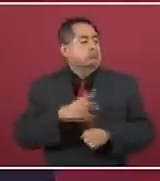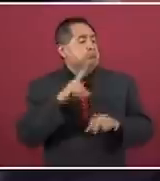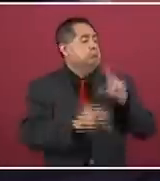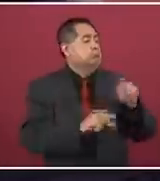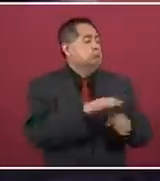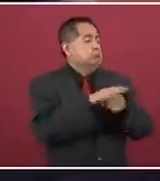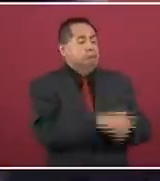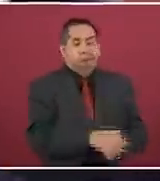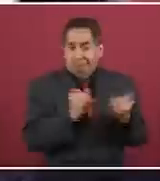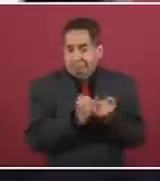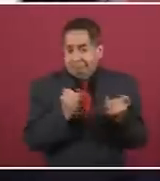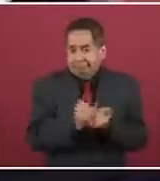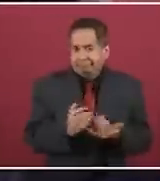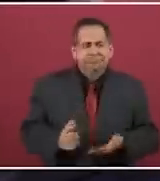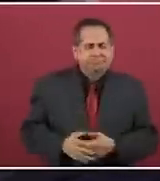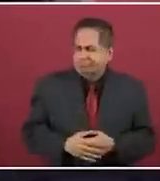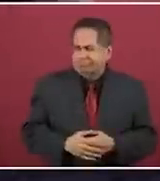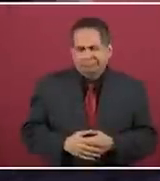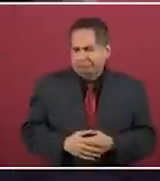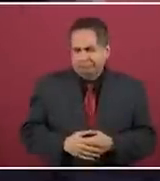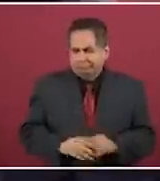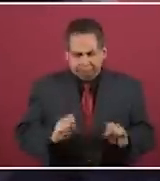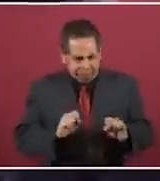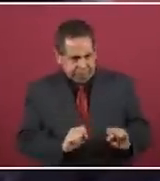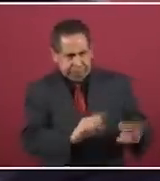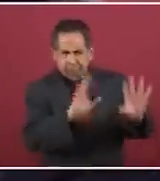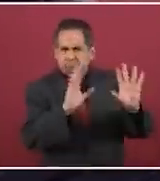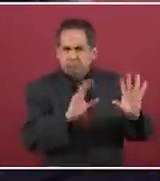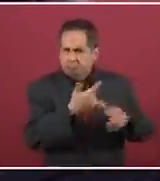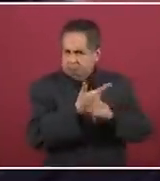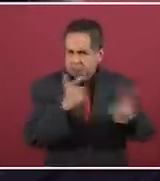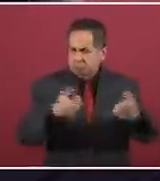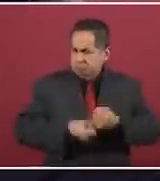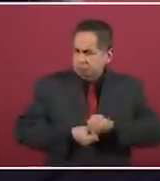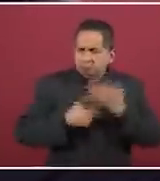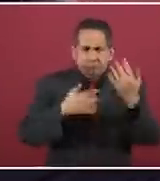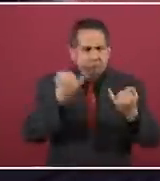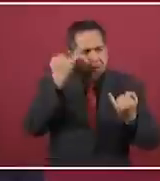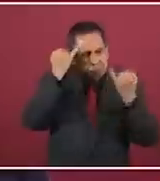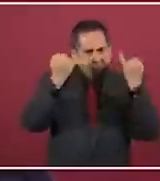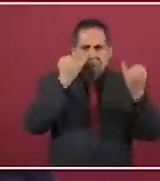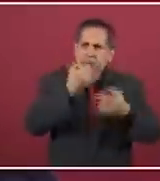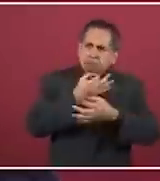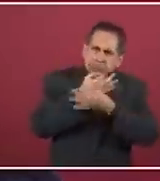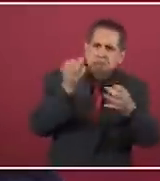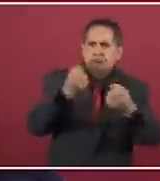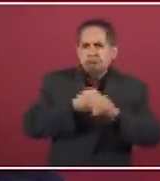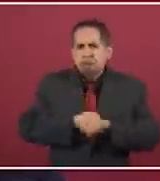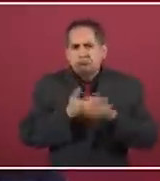que no se permitiera la libre manifestación de las ideas.